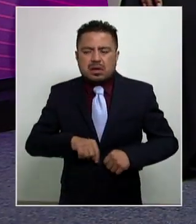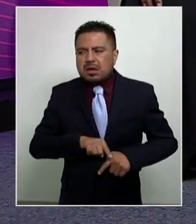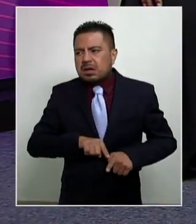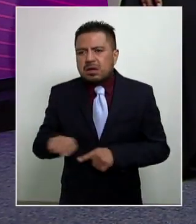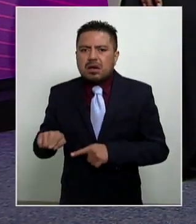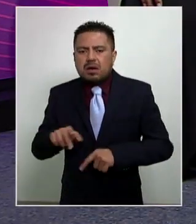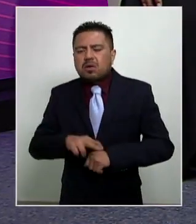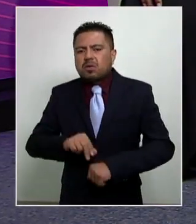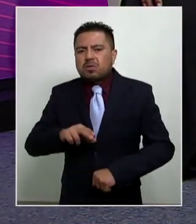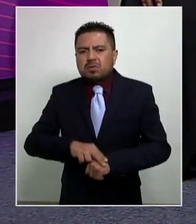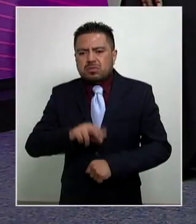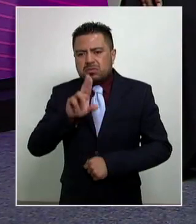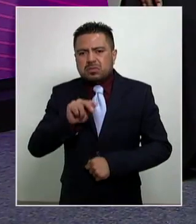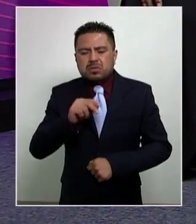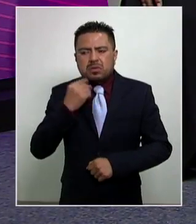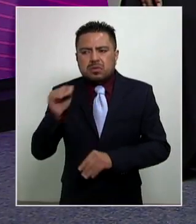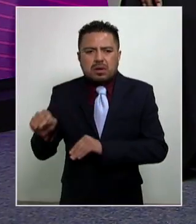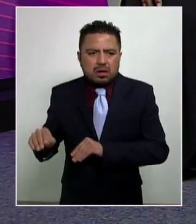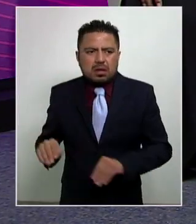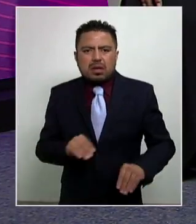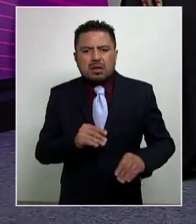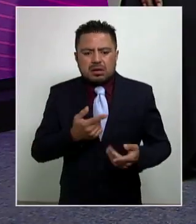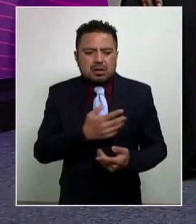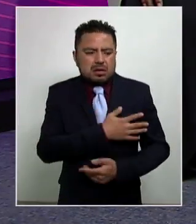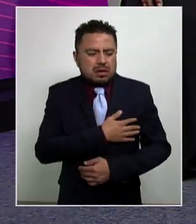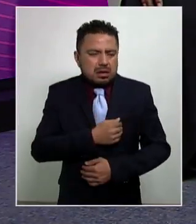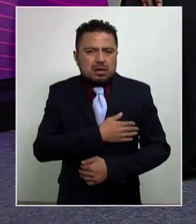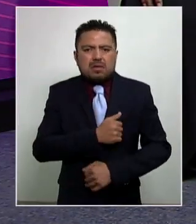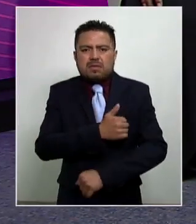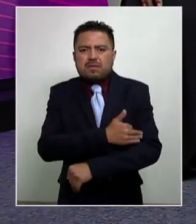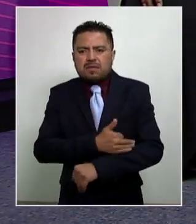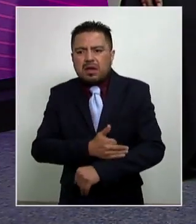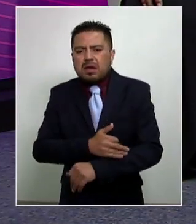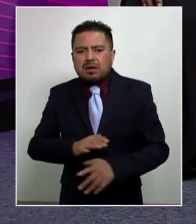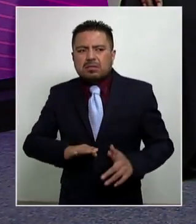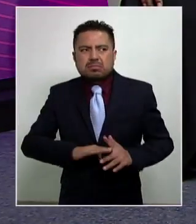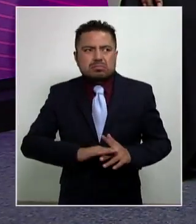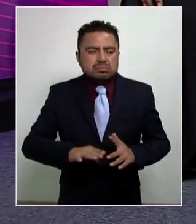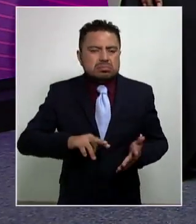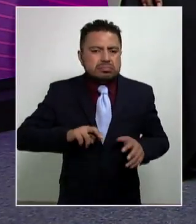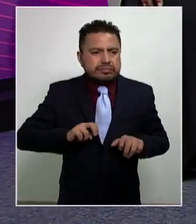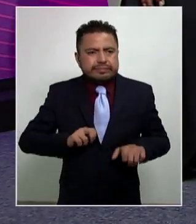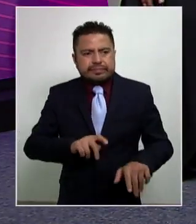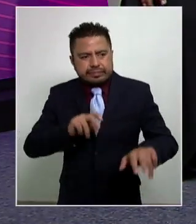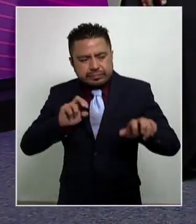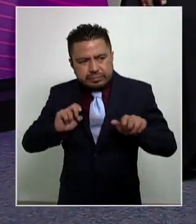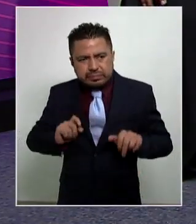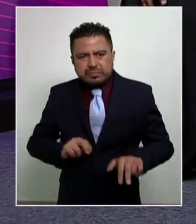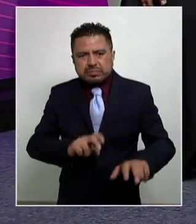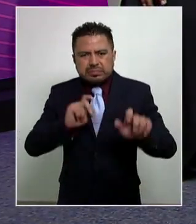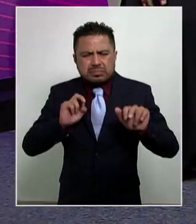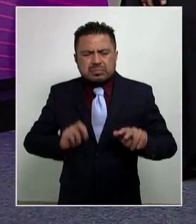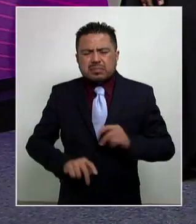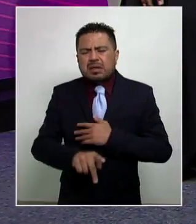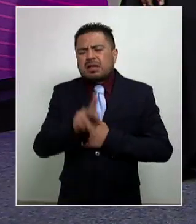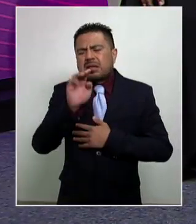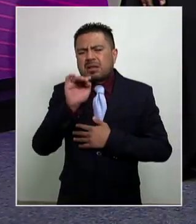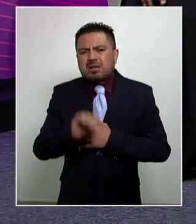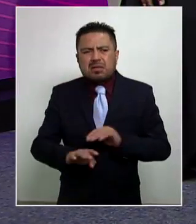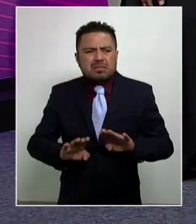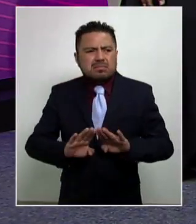Honduras, no irse así con niños y con su familia cruzando a pie miles y miles de kilómetros para